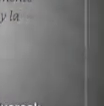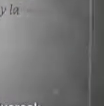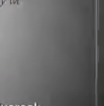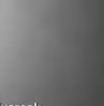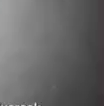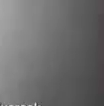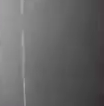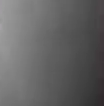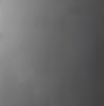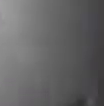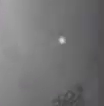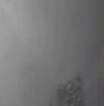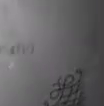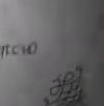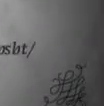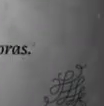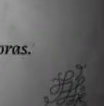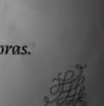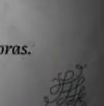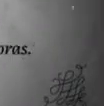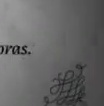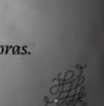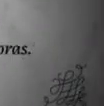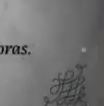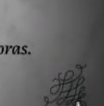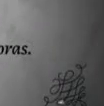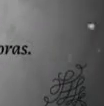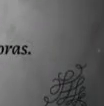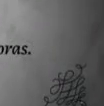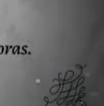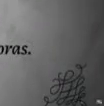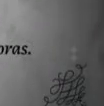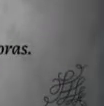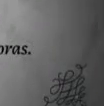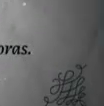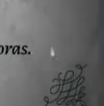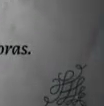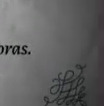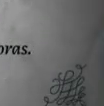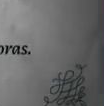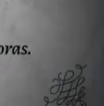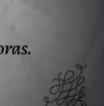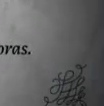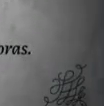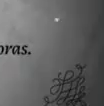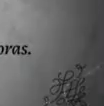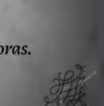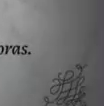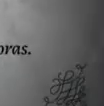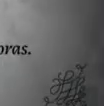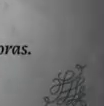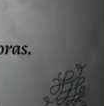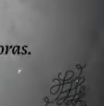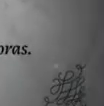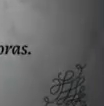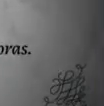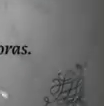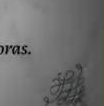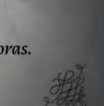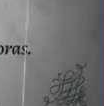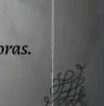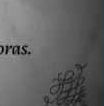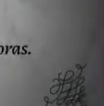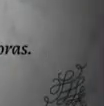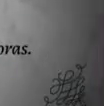universal derechos laborales, el derecho a la libre asociación, derecho de huelga, un salario mínimo y una